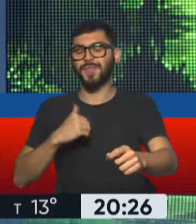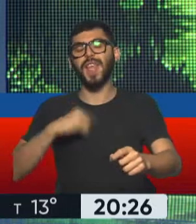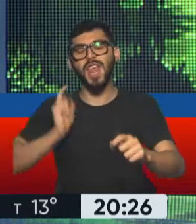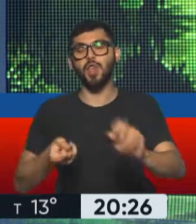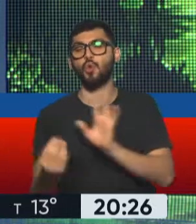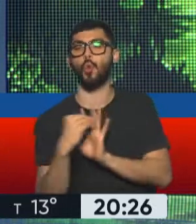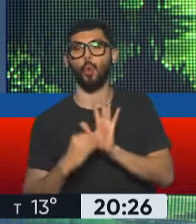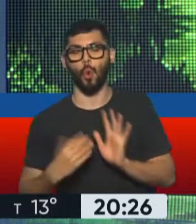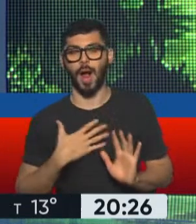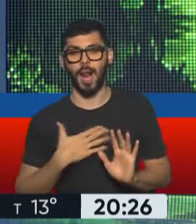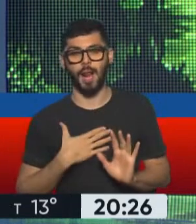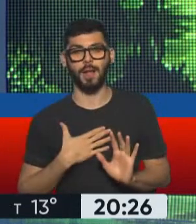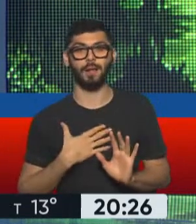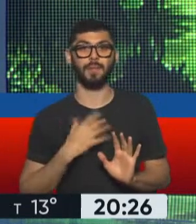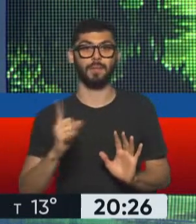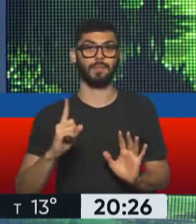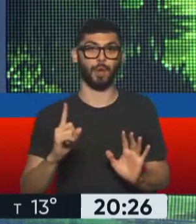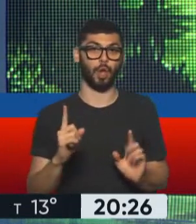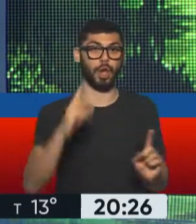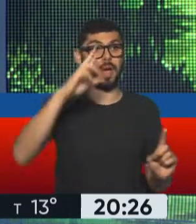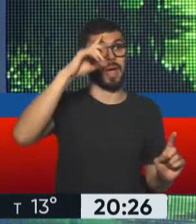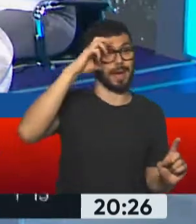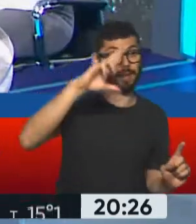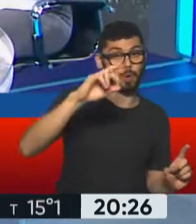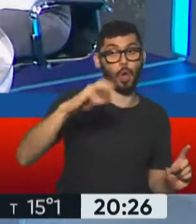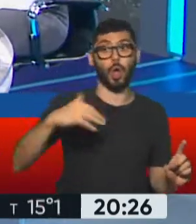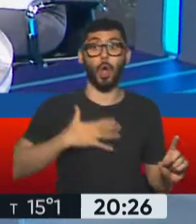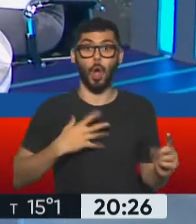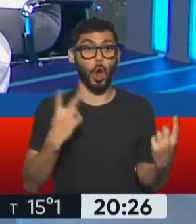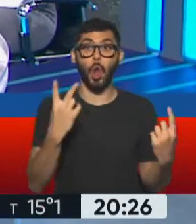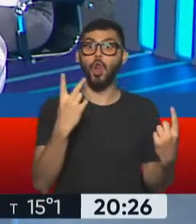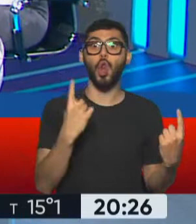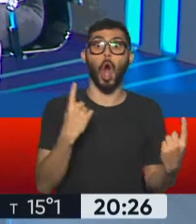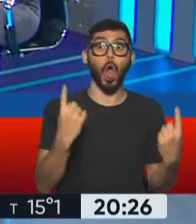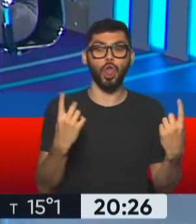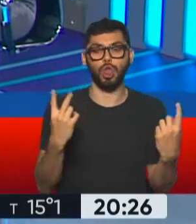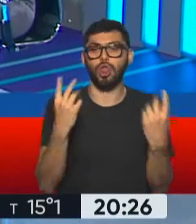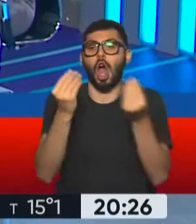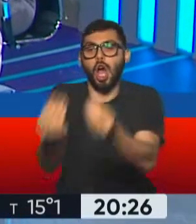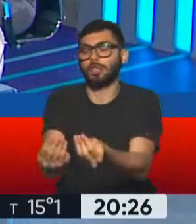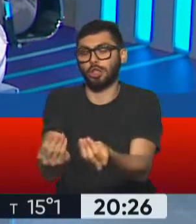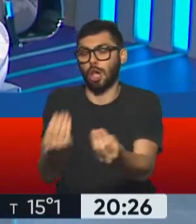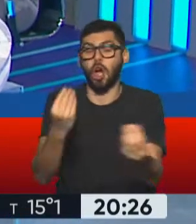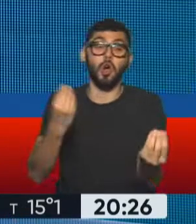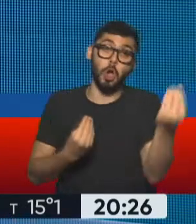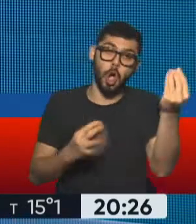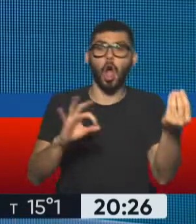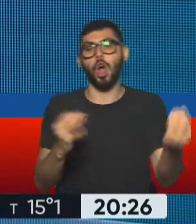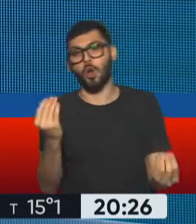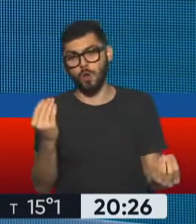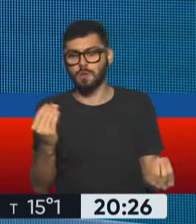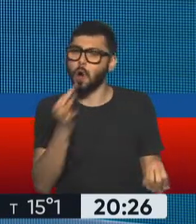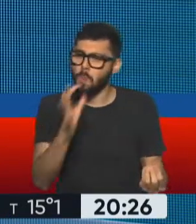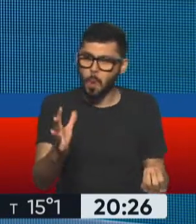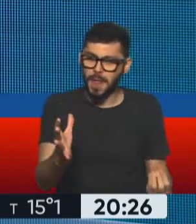Trabajo. Obviamente no podés cobrar el repro y el de la provincia al mismo tiempo, pero si no entraste en el de Nación, podés inscribirte en el de provincia. Eso es interesante